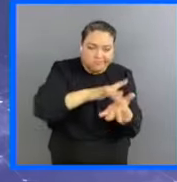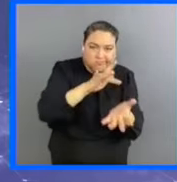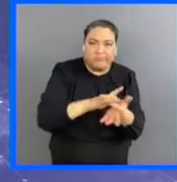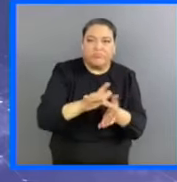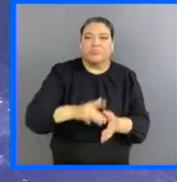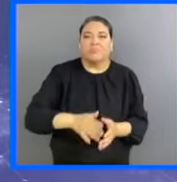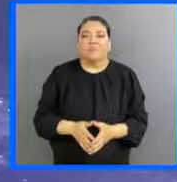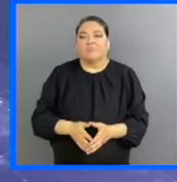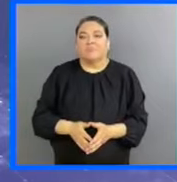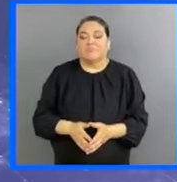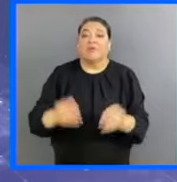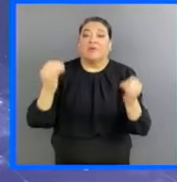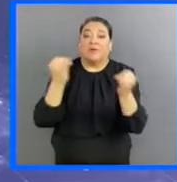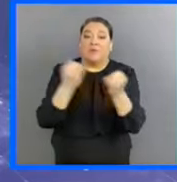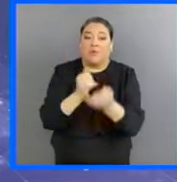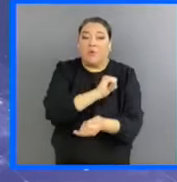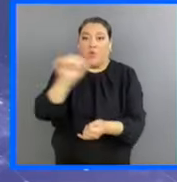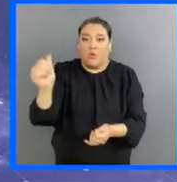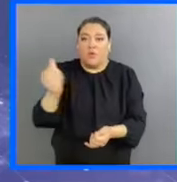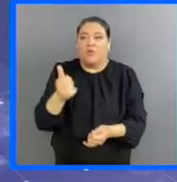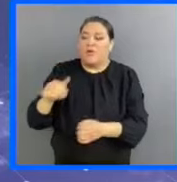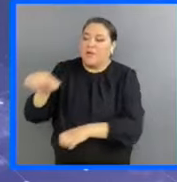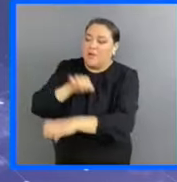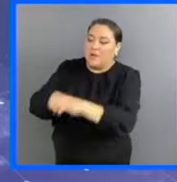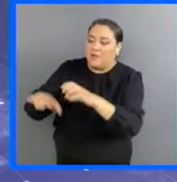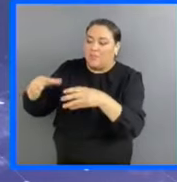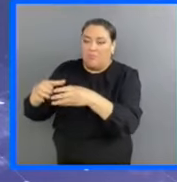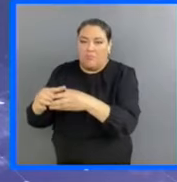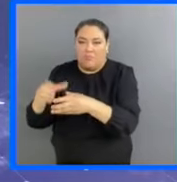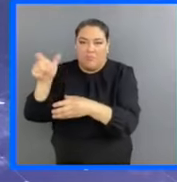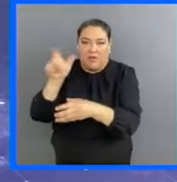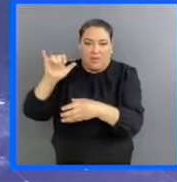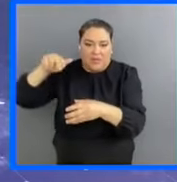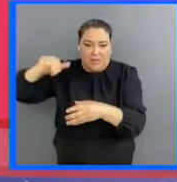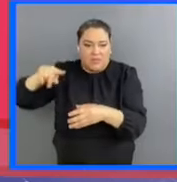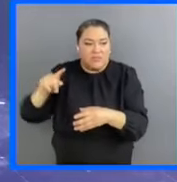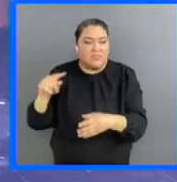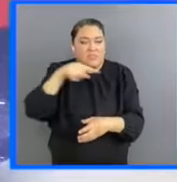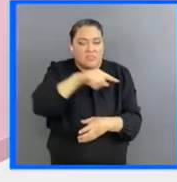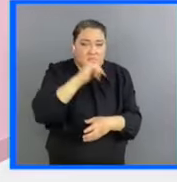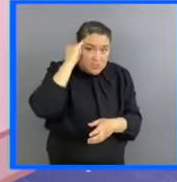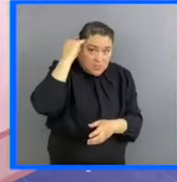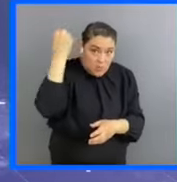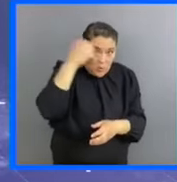Ofrece disculpa a empresa china Shein por plagio de textiles indígenas de Oaxaca.